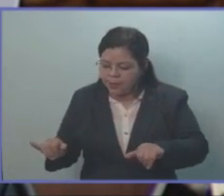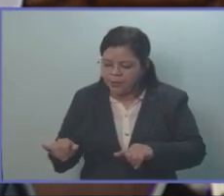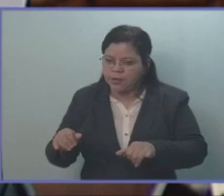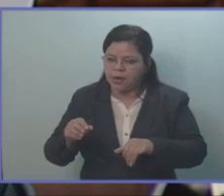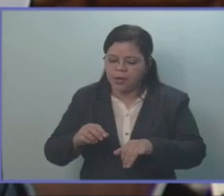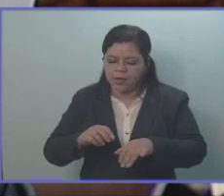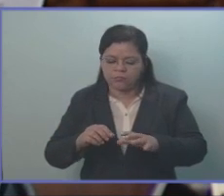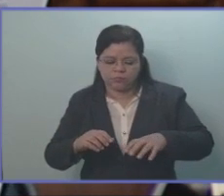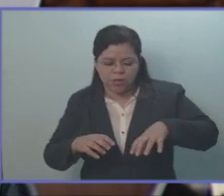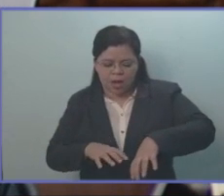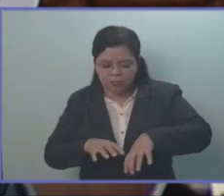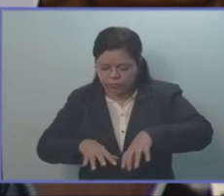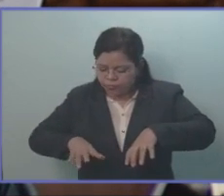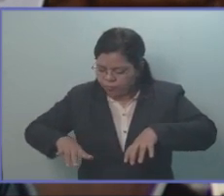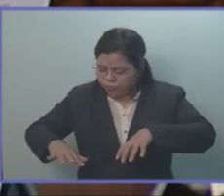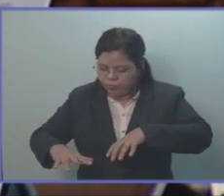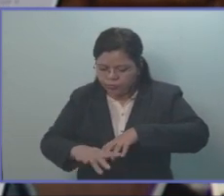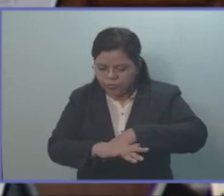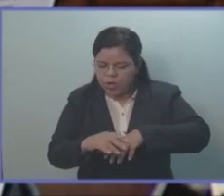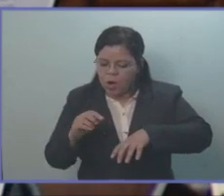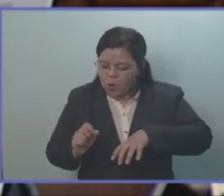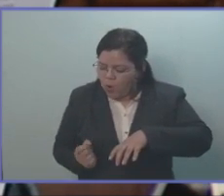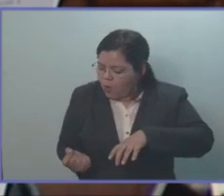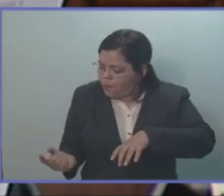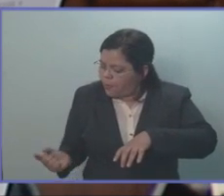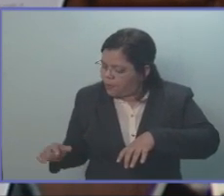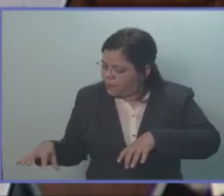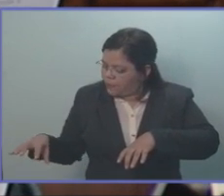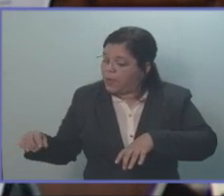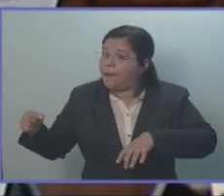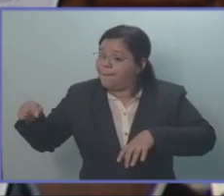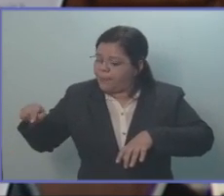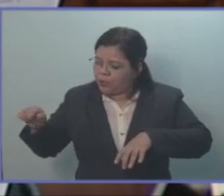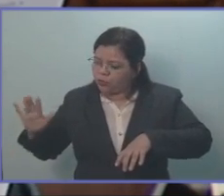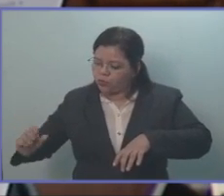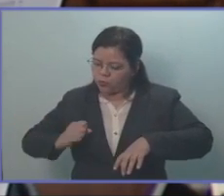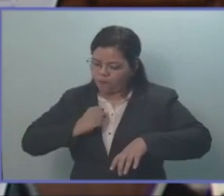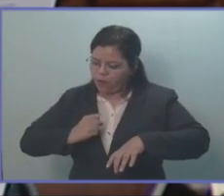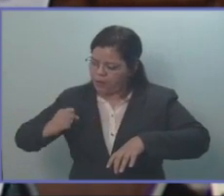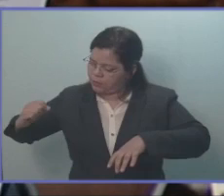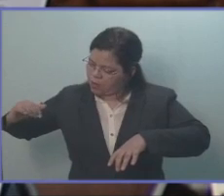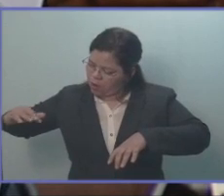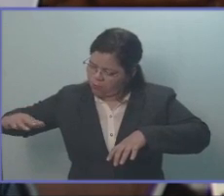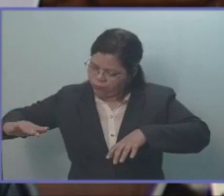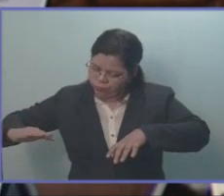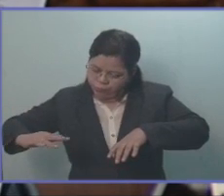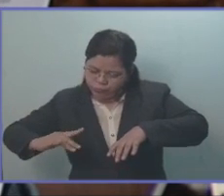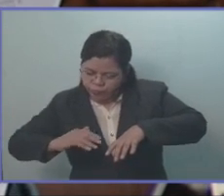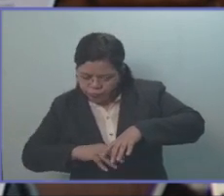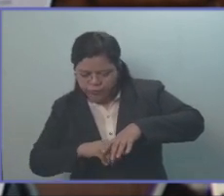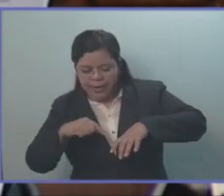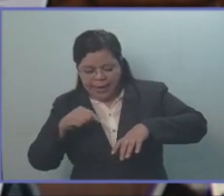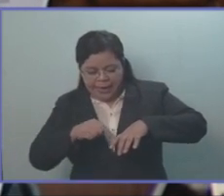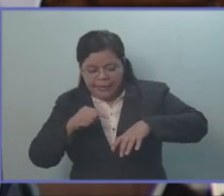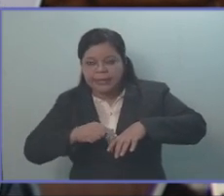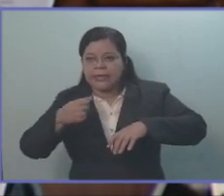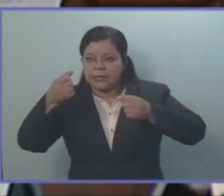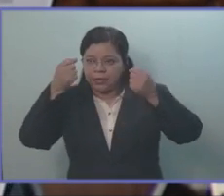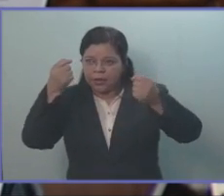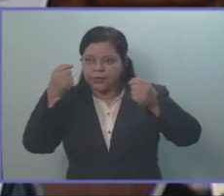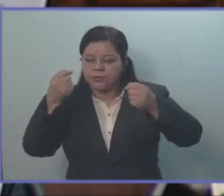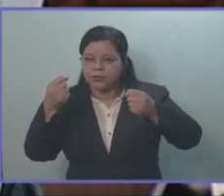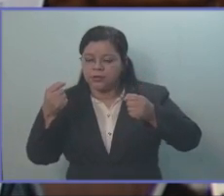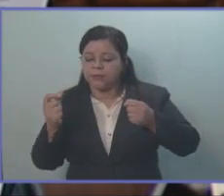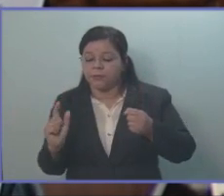artículo anterior o fuera de él, pero sus emisiones alcancen al interior de los centros penitenciarios,